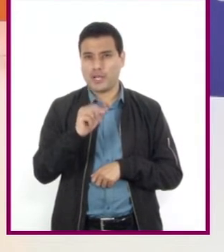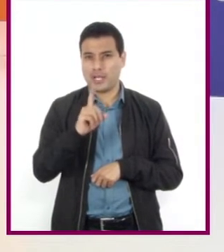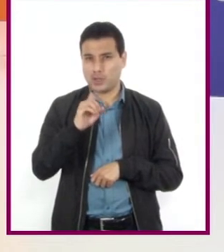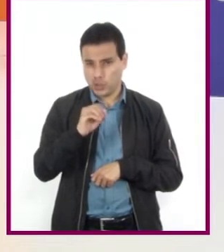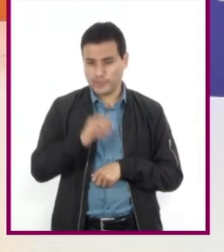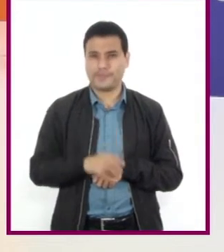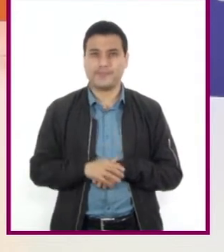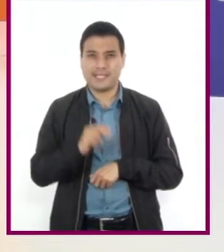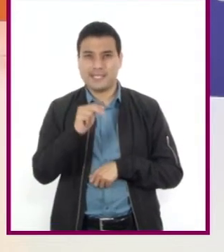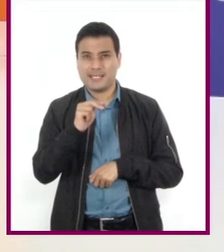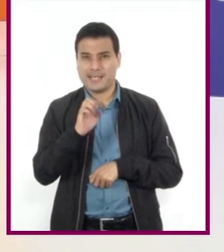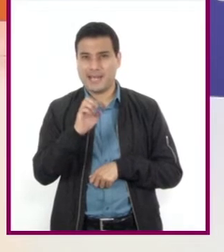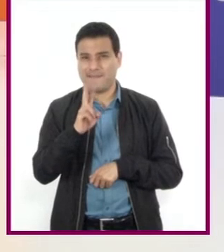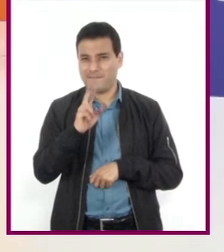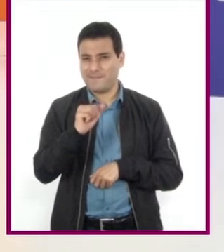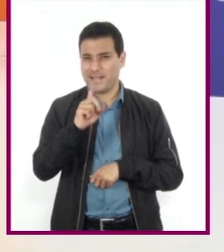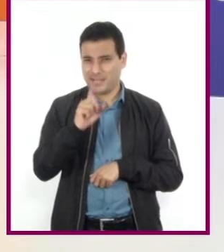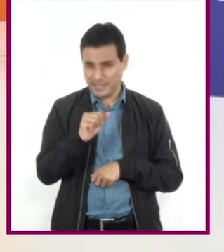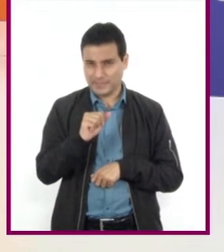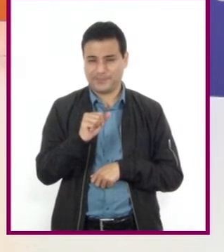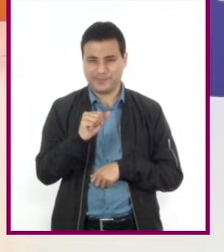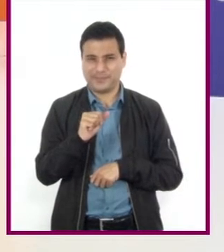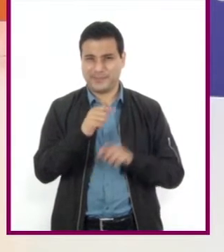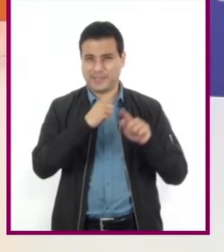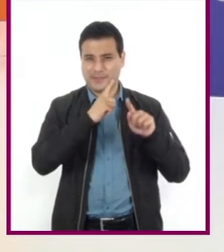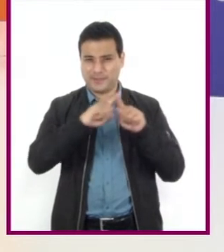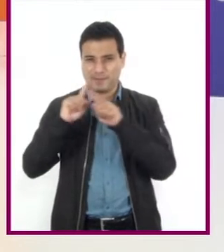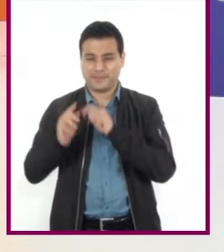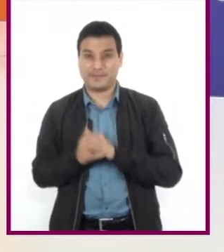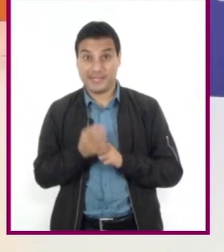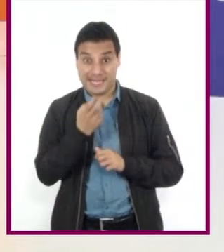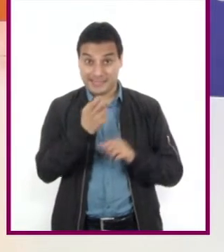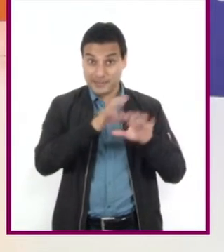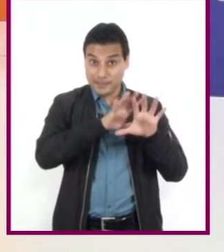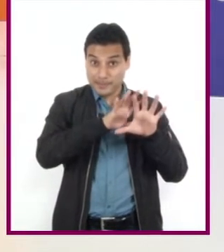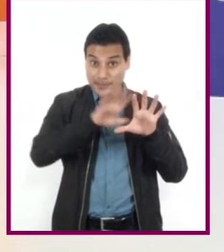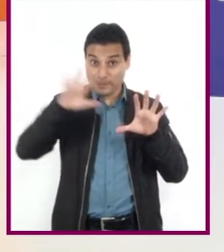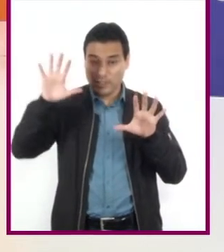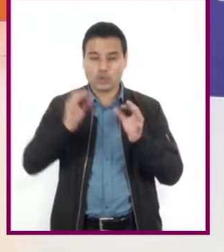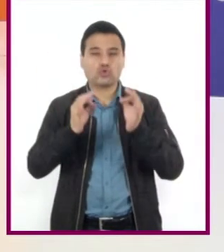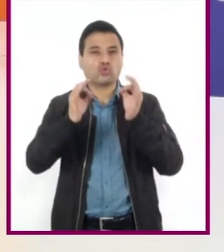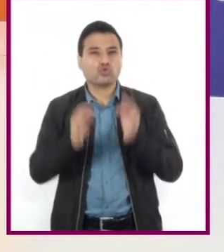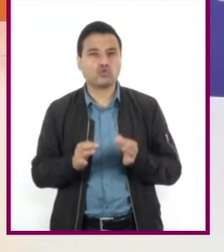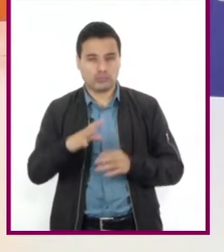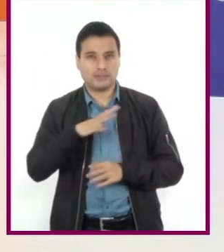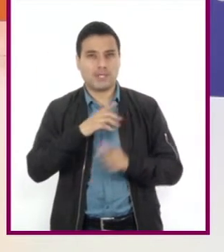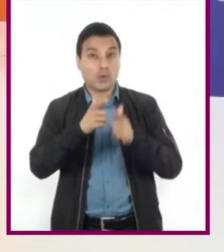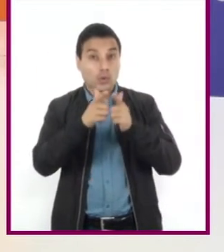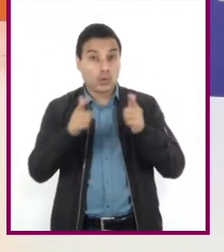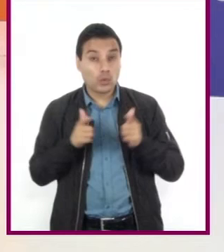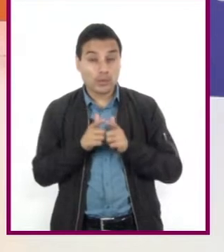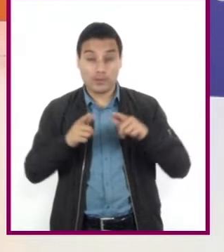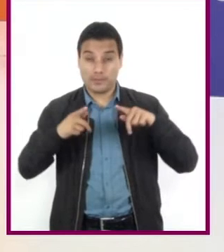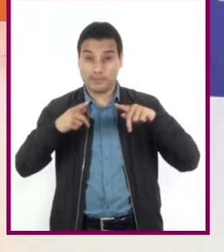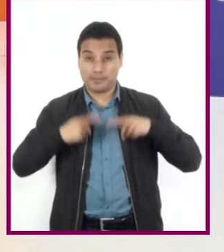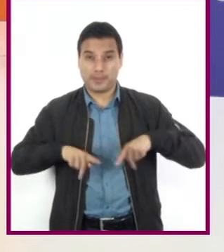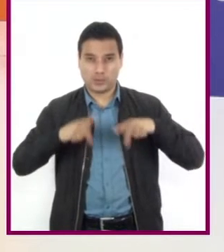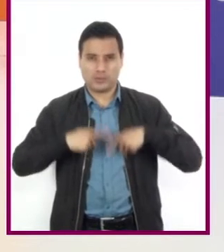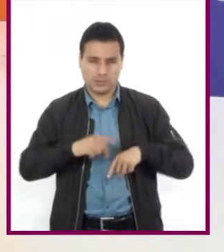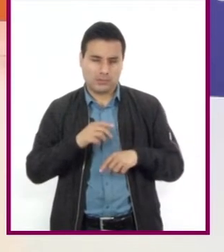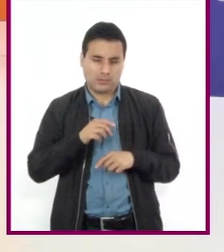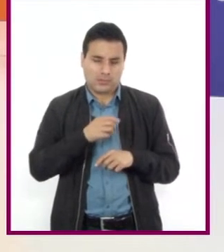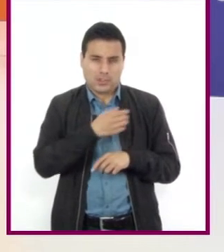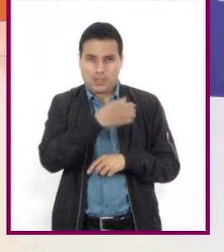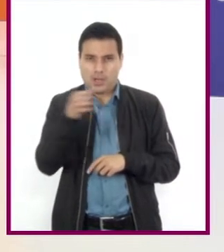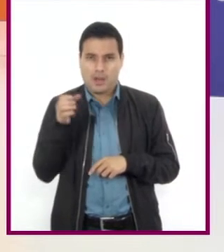en Estados Unidos. Los habitantes de Oasis América fueron grupos sedentarios que, aunque desarrollaron la agricultura,